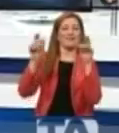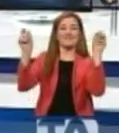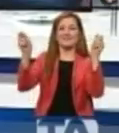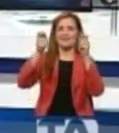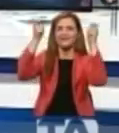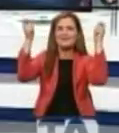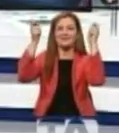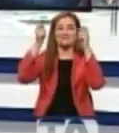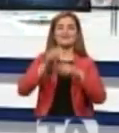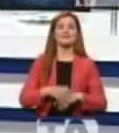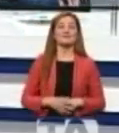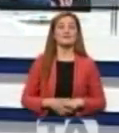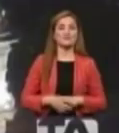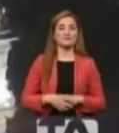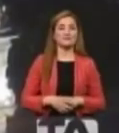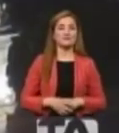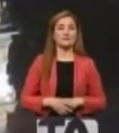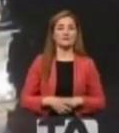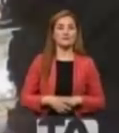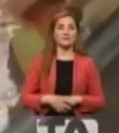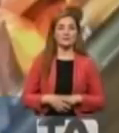celebración.